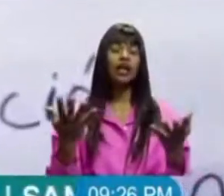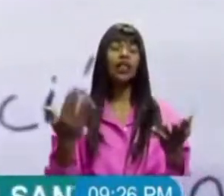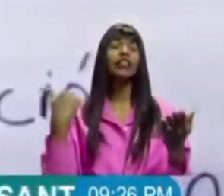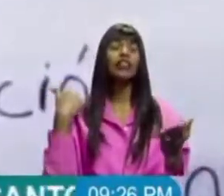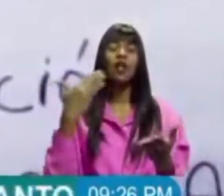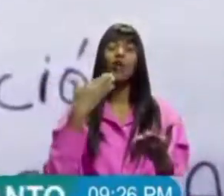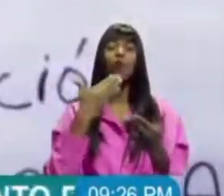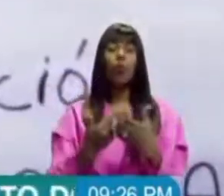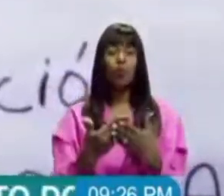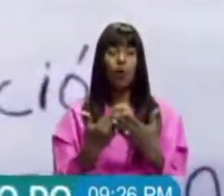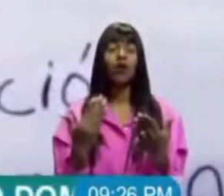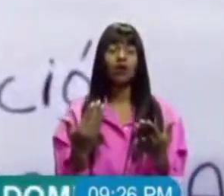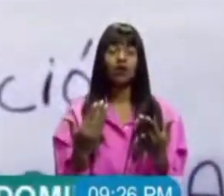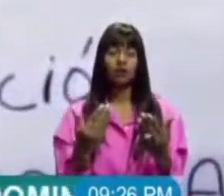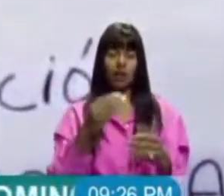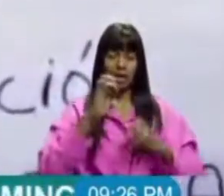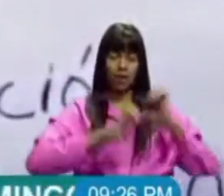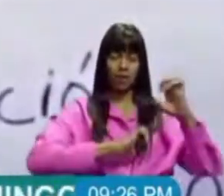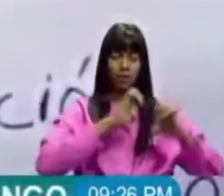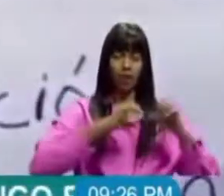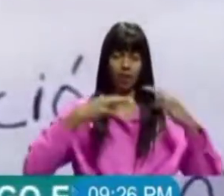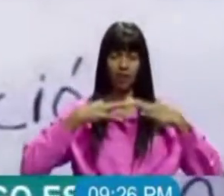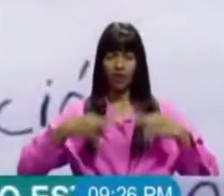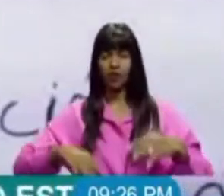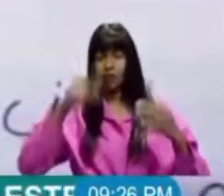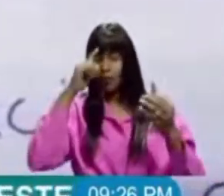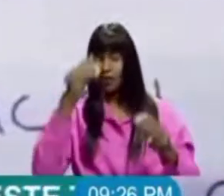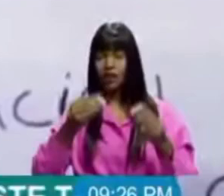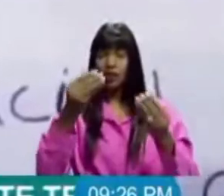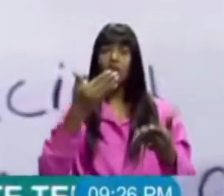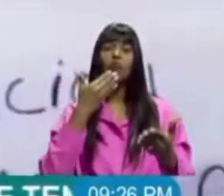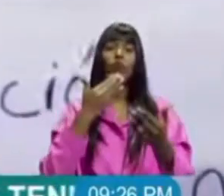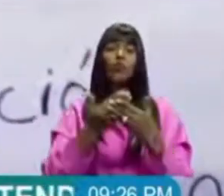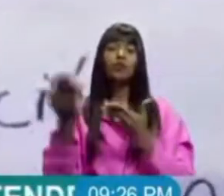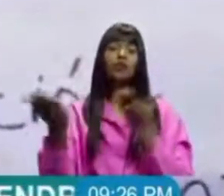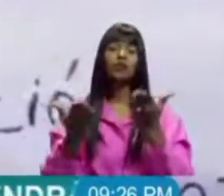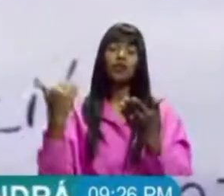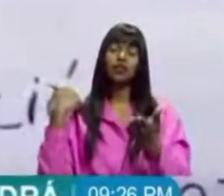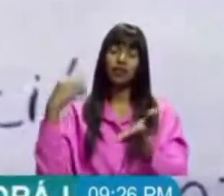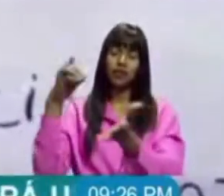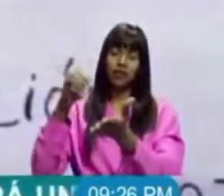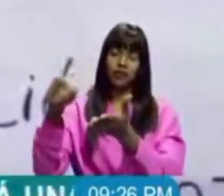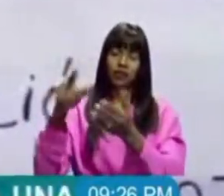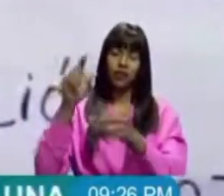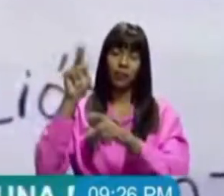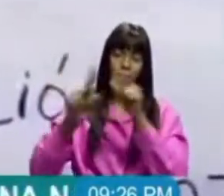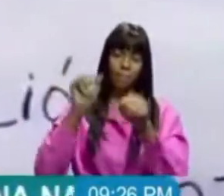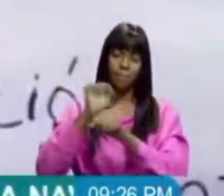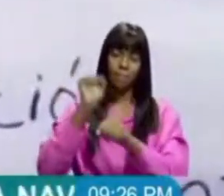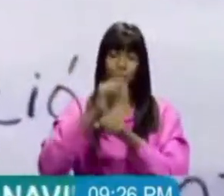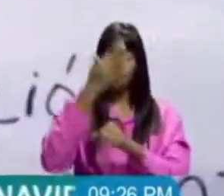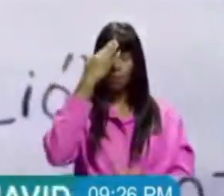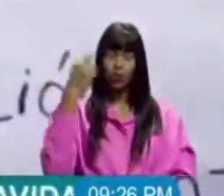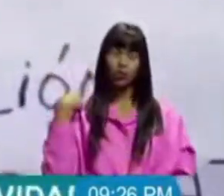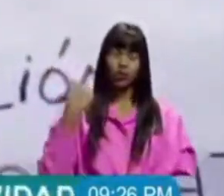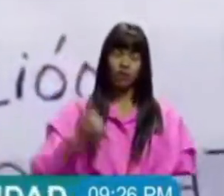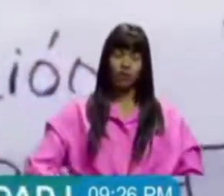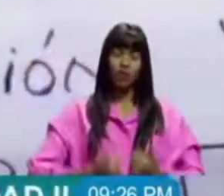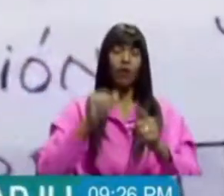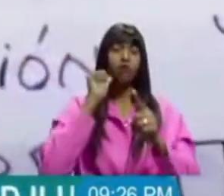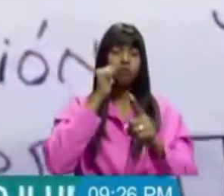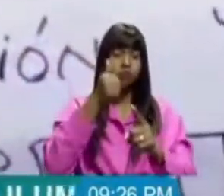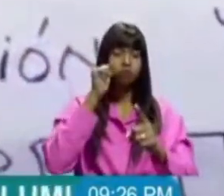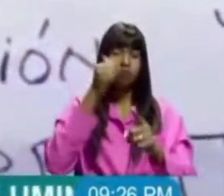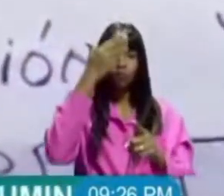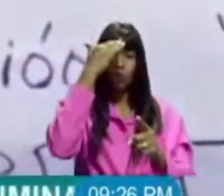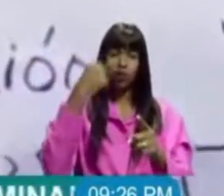una buena calidad, tanto emocional y físico, para darle un buen servicio a lo que tiene que ver a los pacientes, porque nosotros vivimos día tras día, por lo que